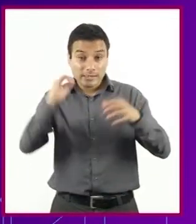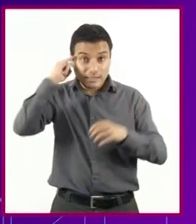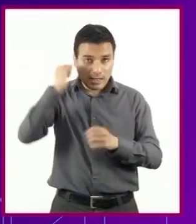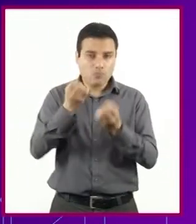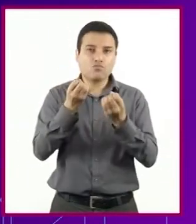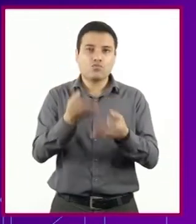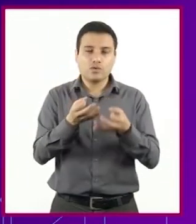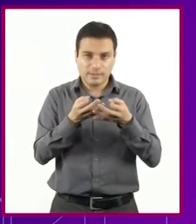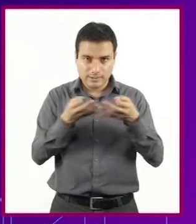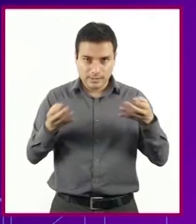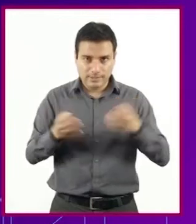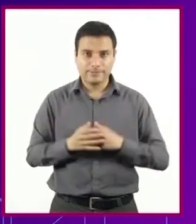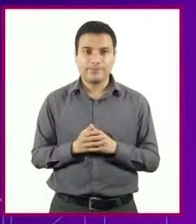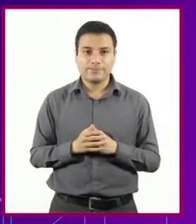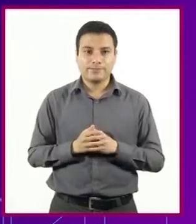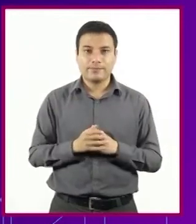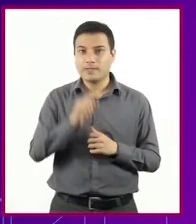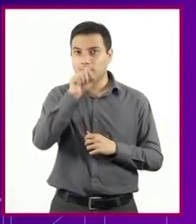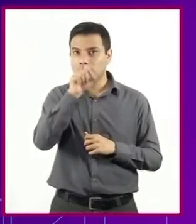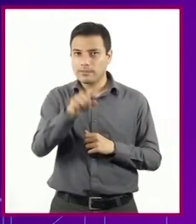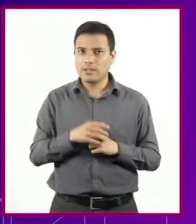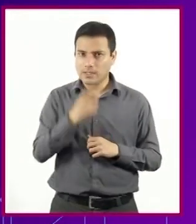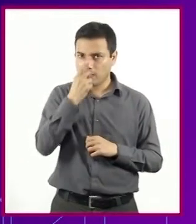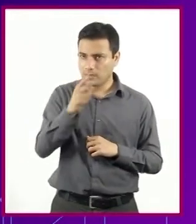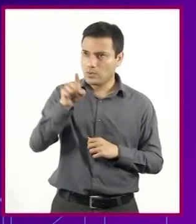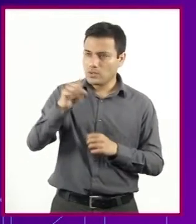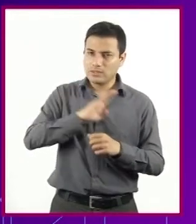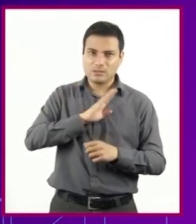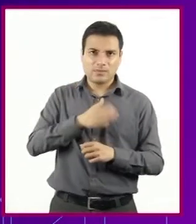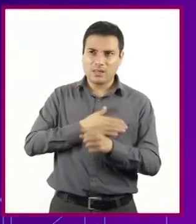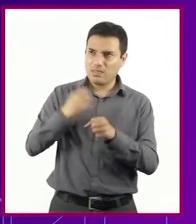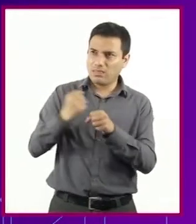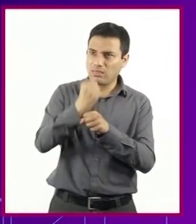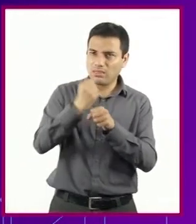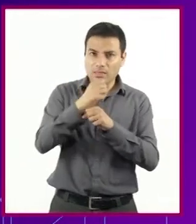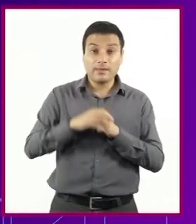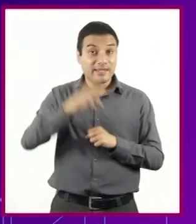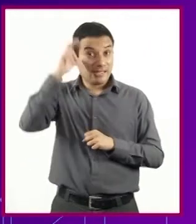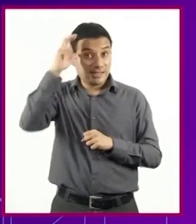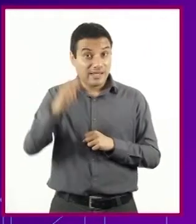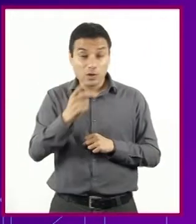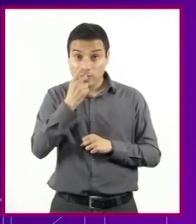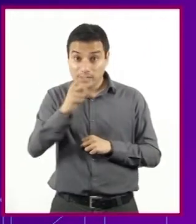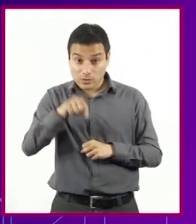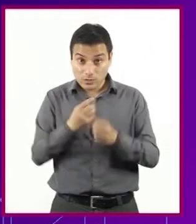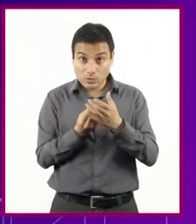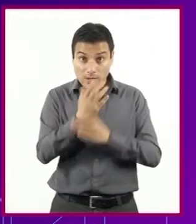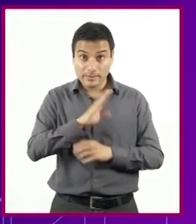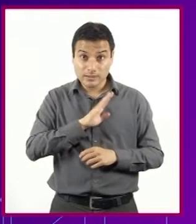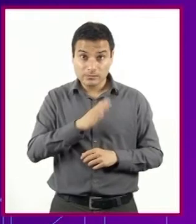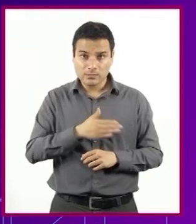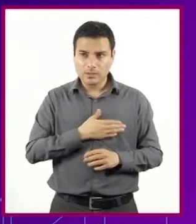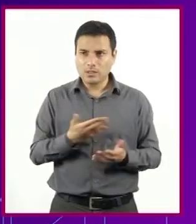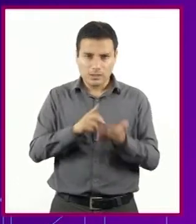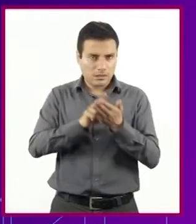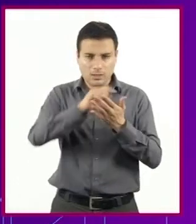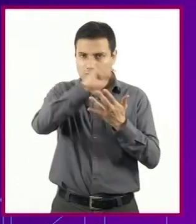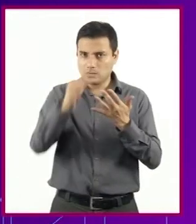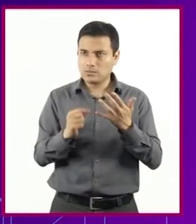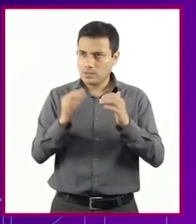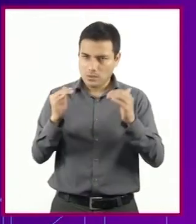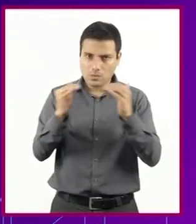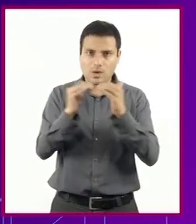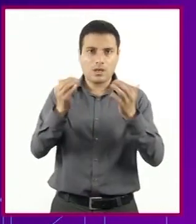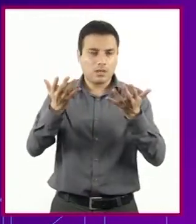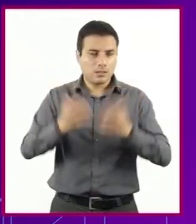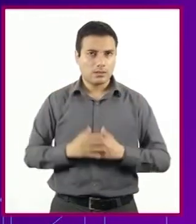indígenas. Denunció la explotación. Hidalgo creía que la Nueva España debía tener los mismos derechos que cualquier otra